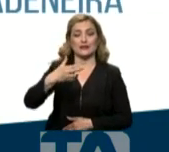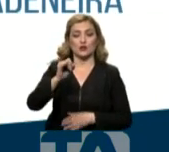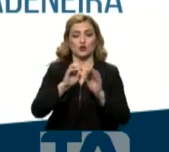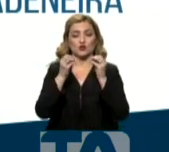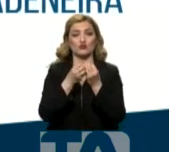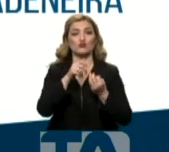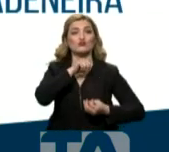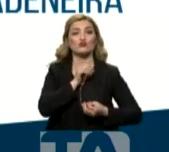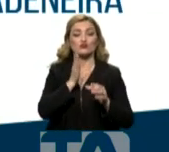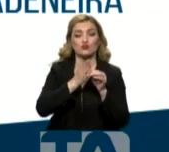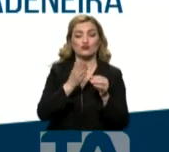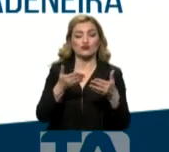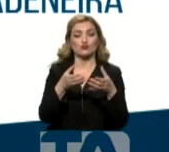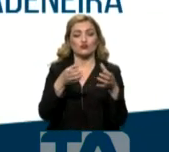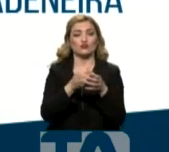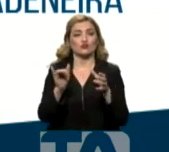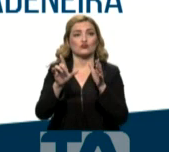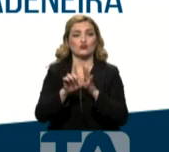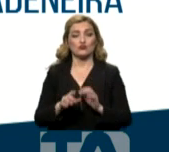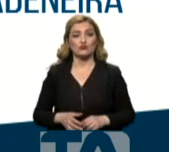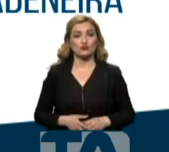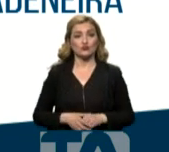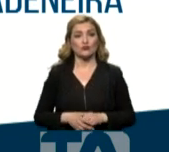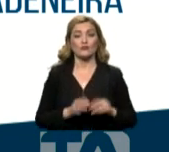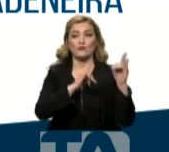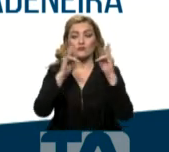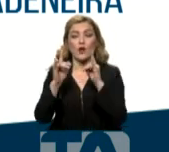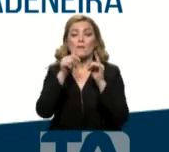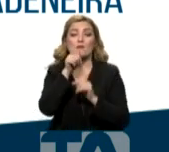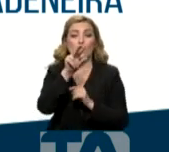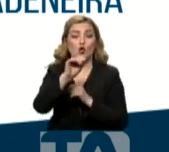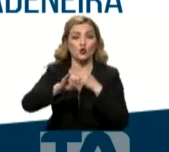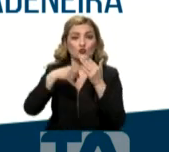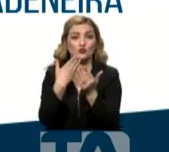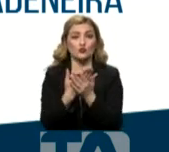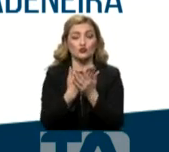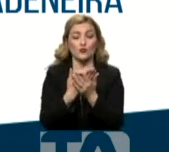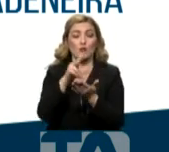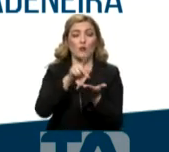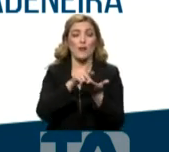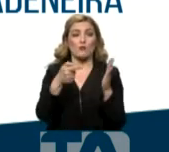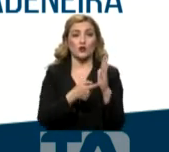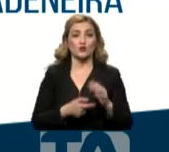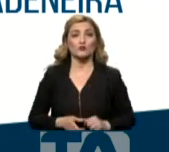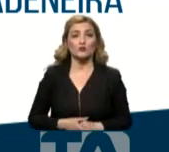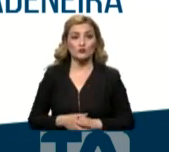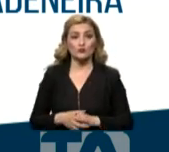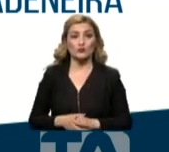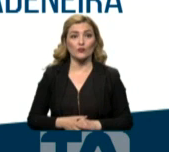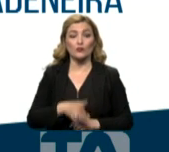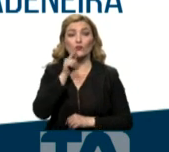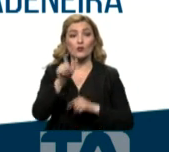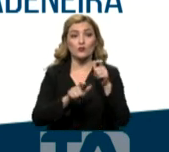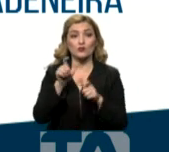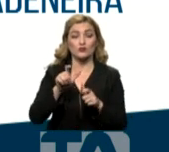organización delictiva dedicada al delito de asociación ilícita, enriquecimiento privado no justificado y defraudación tributaria, conformada por los